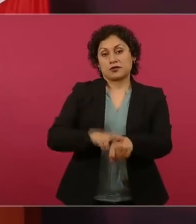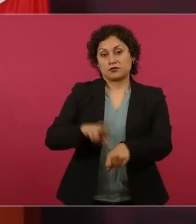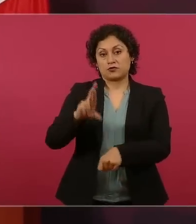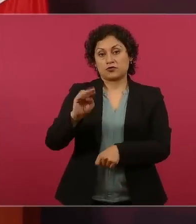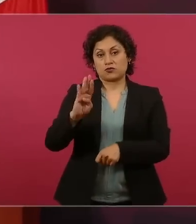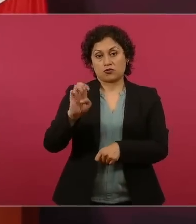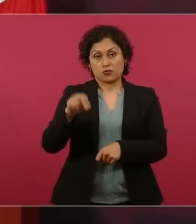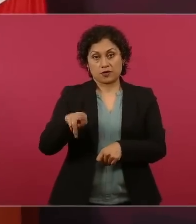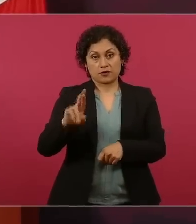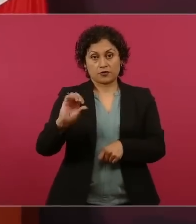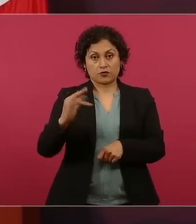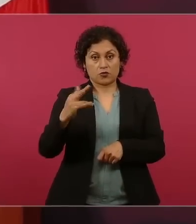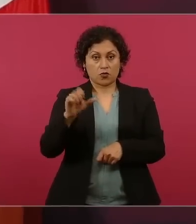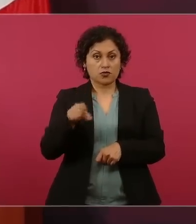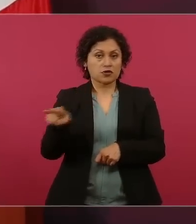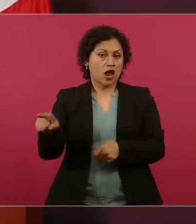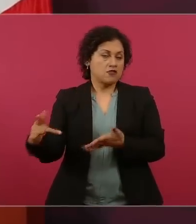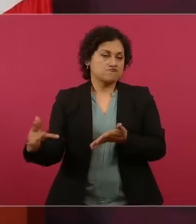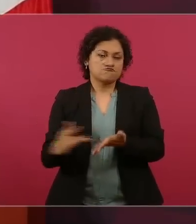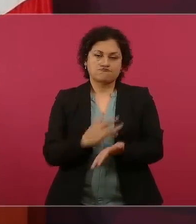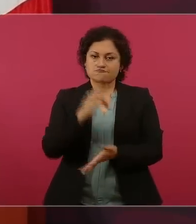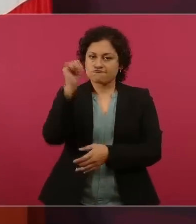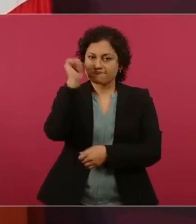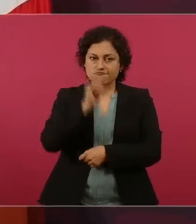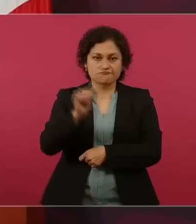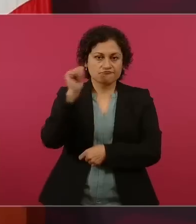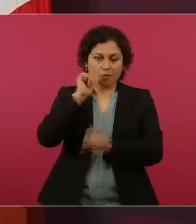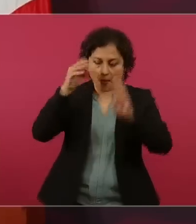Rocha. Él ha estado trabajando